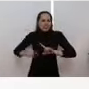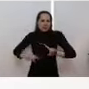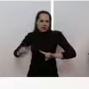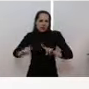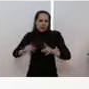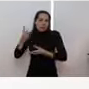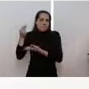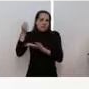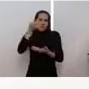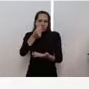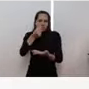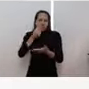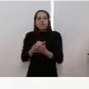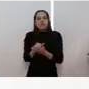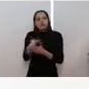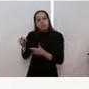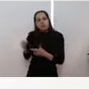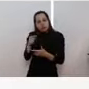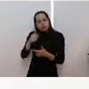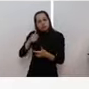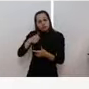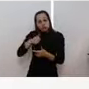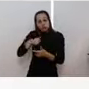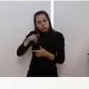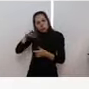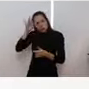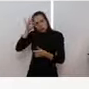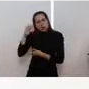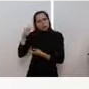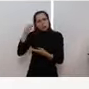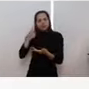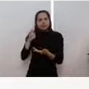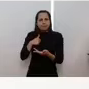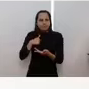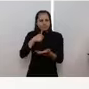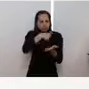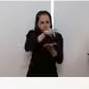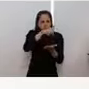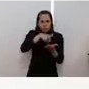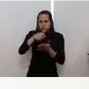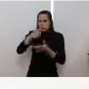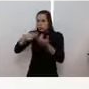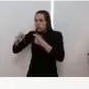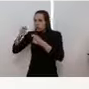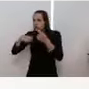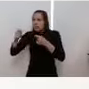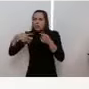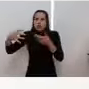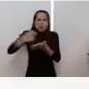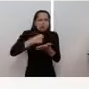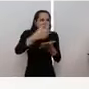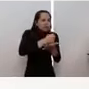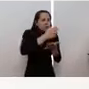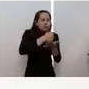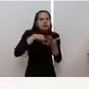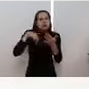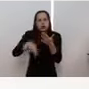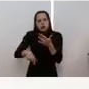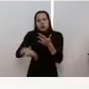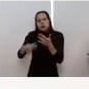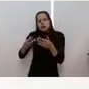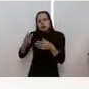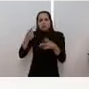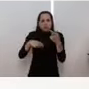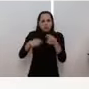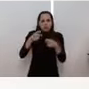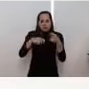nosotros vendemos el piso somos autos sostenibles y de esa venta de servicios es que el hospital puede generar algunos